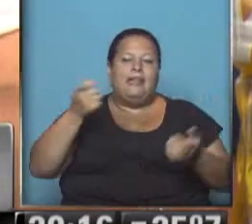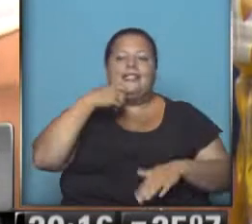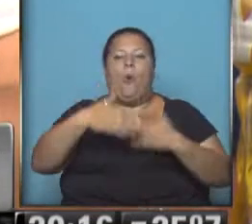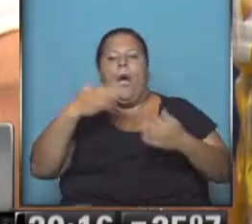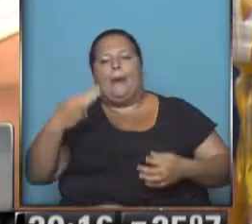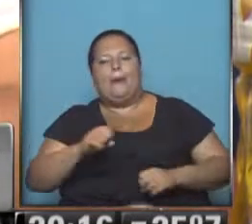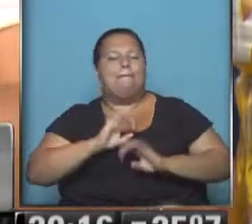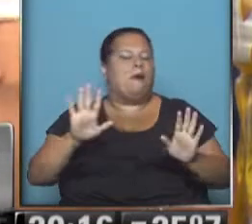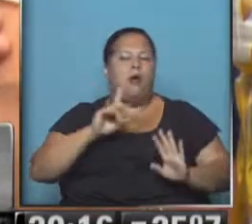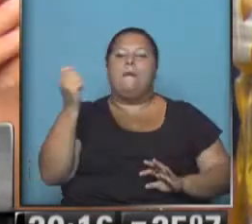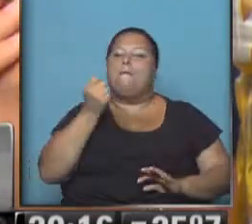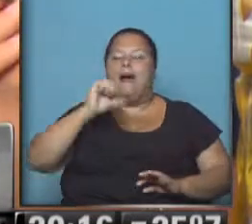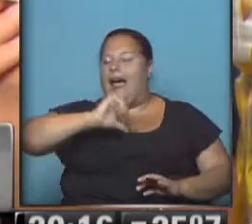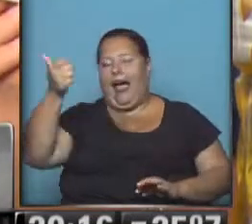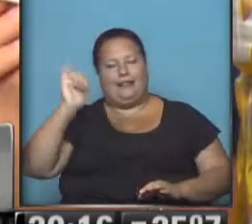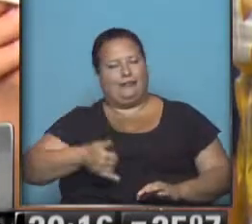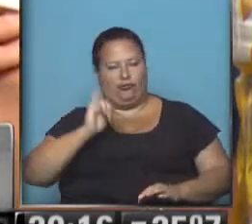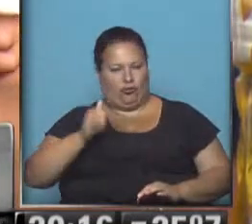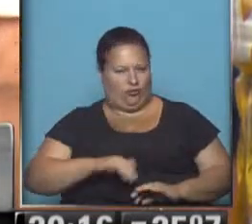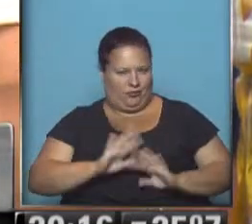bien o mal, lo importante era la victoria, ¿no?